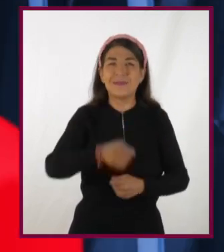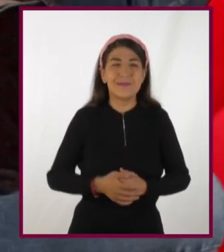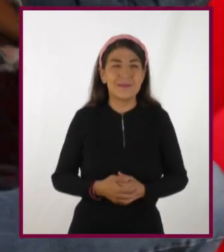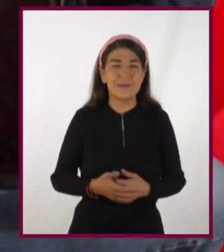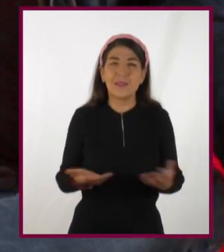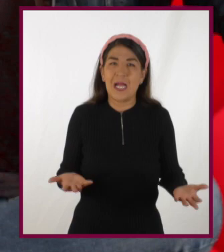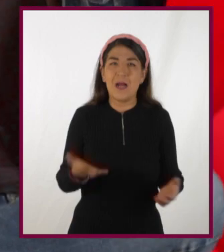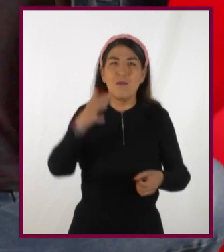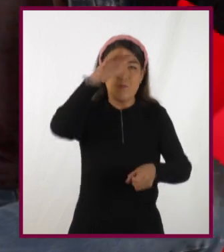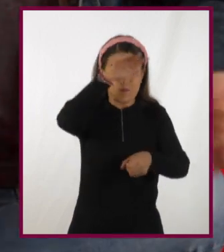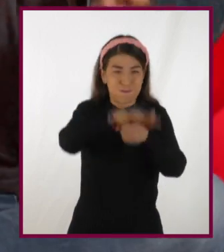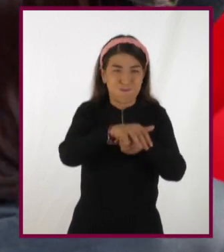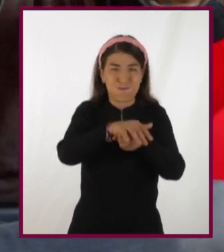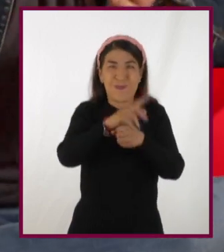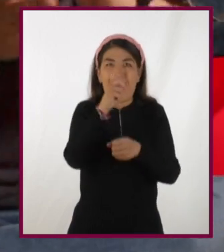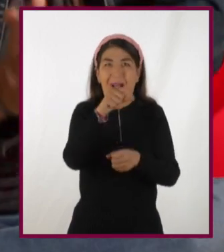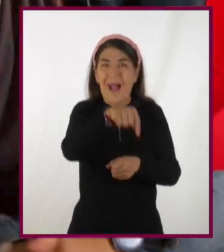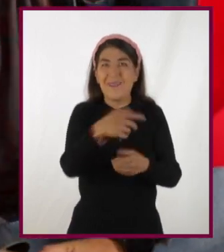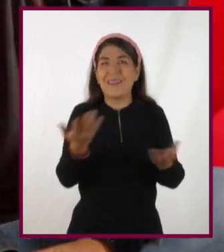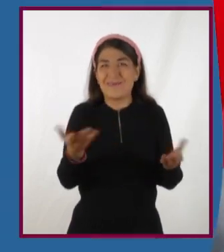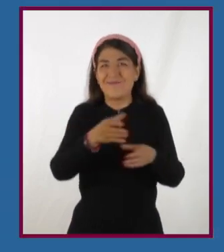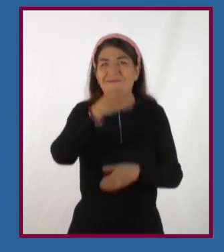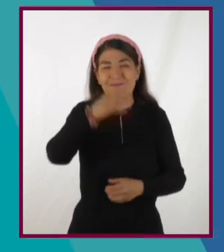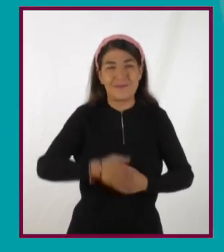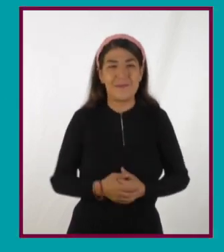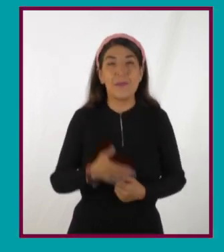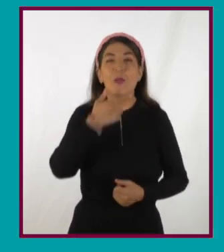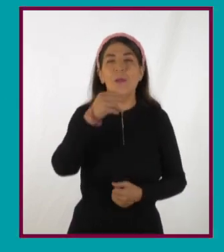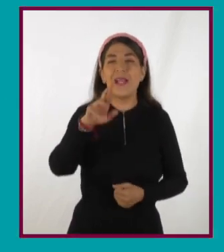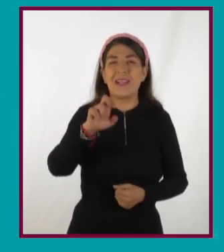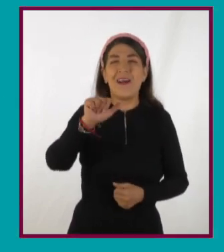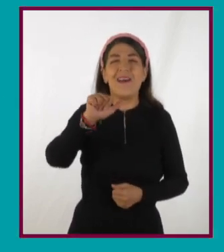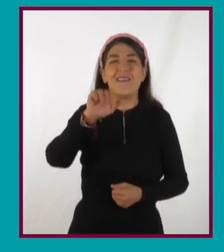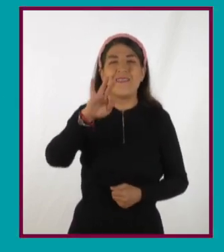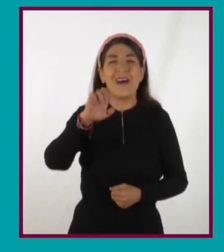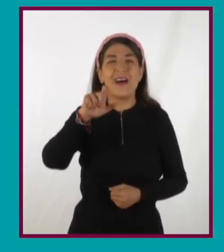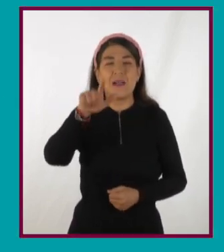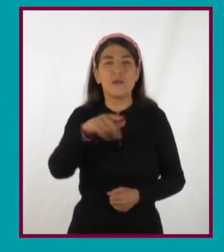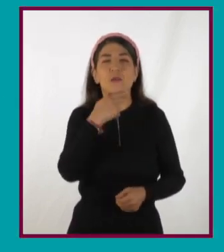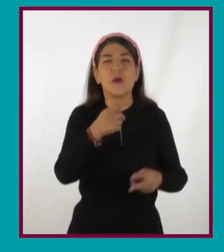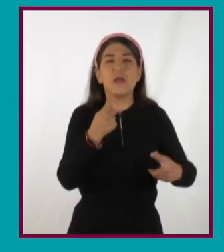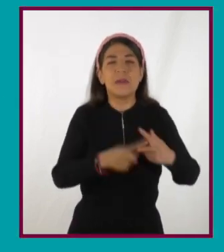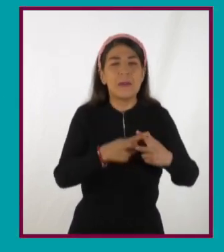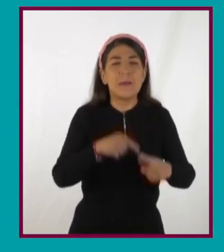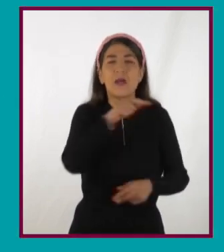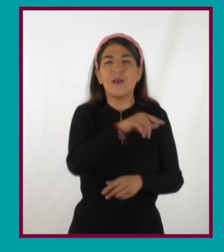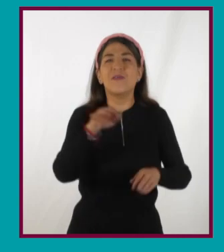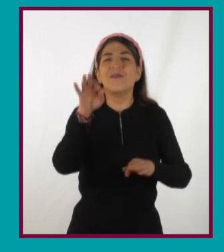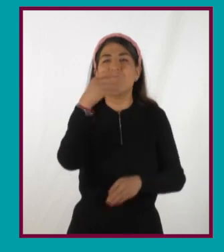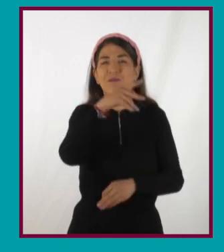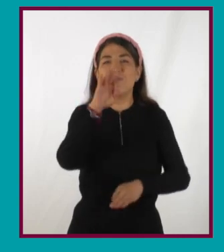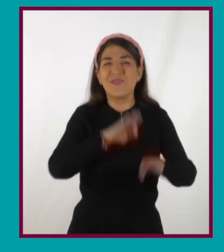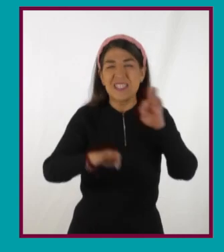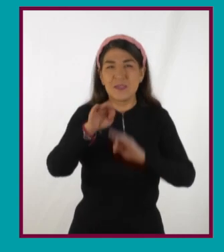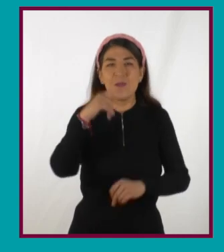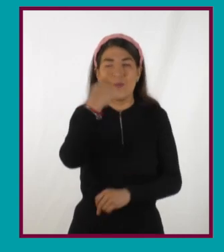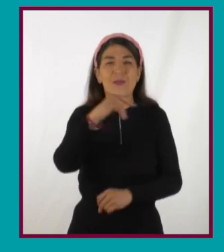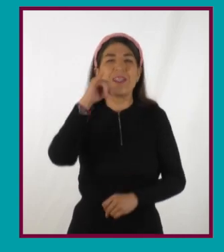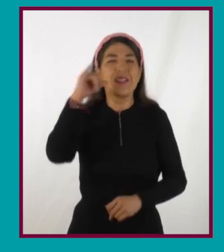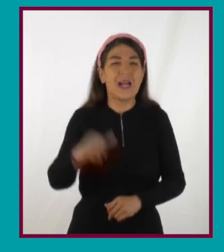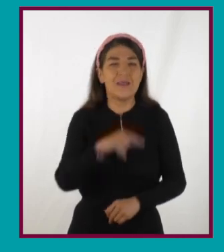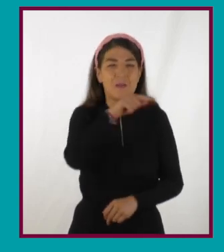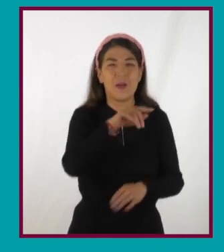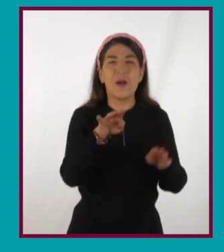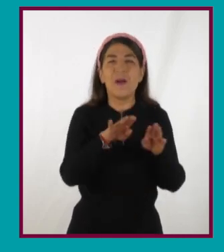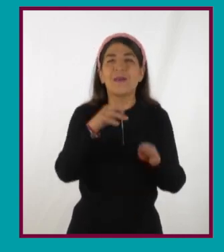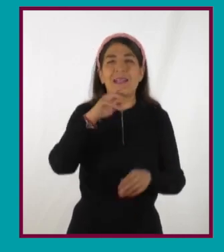ella era la presión del agua en la botella. Raffaello Maggiotti fue un astrónomo, matemático y físico italiano del